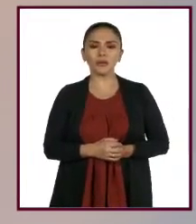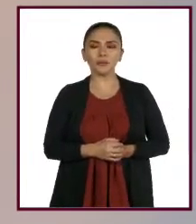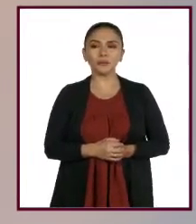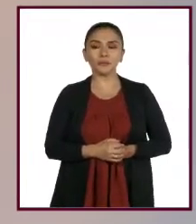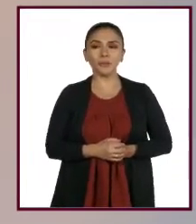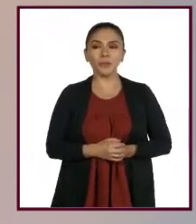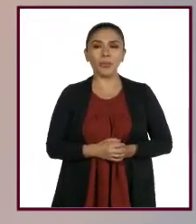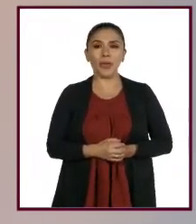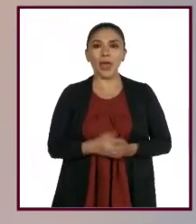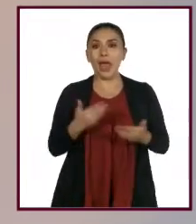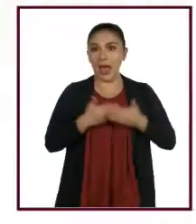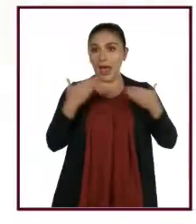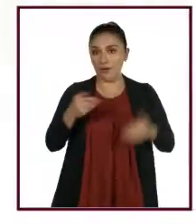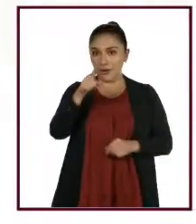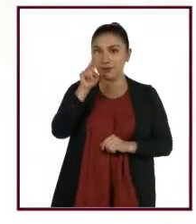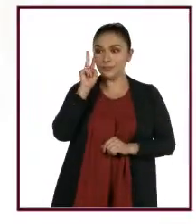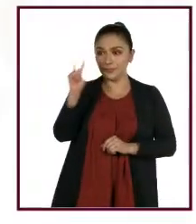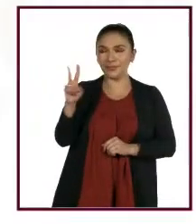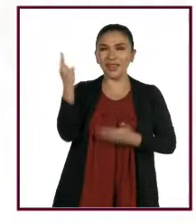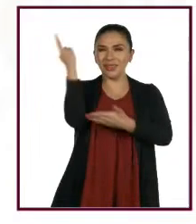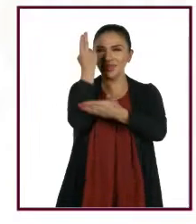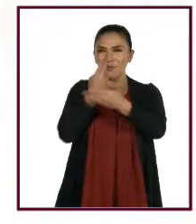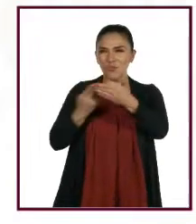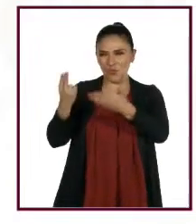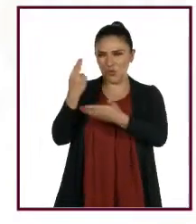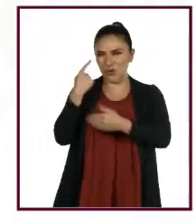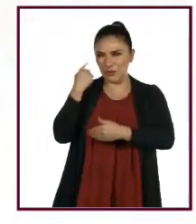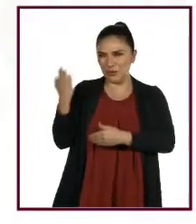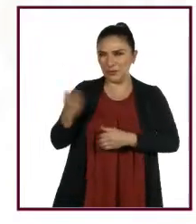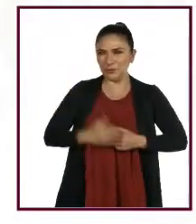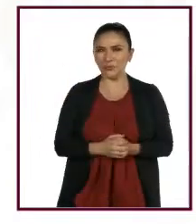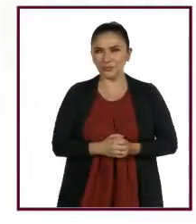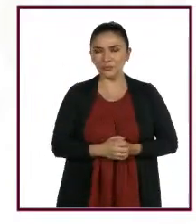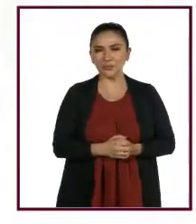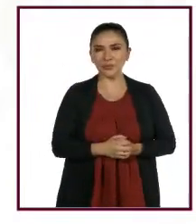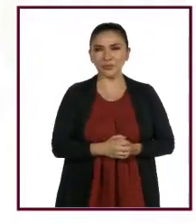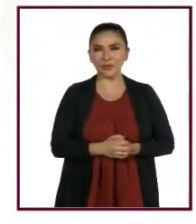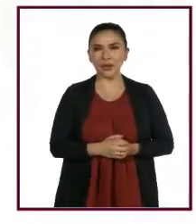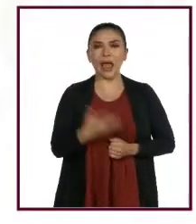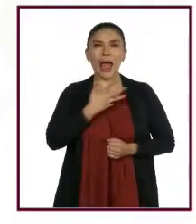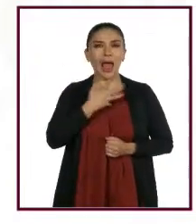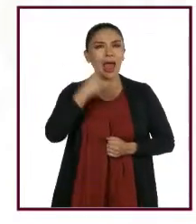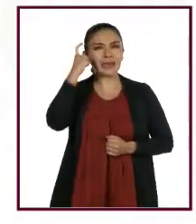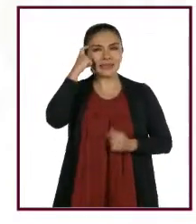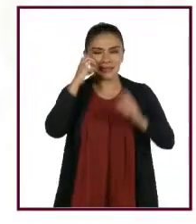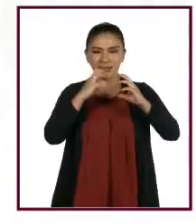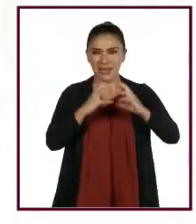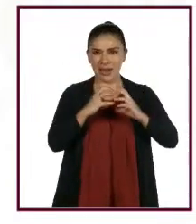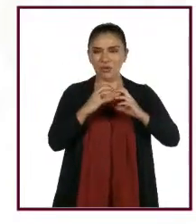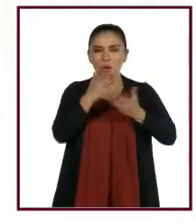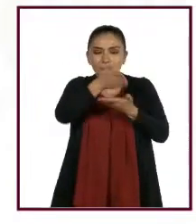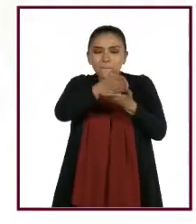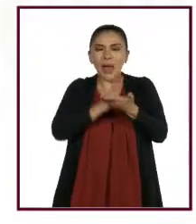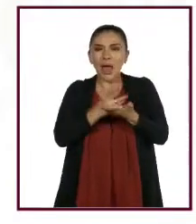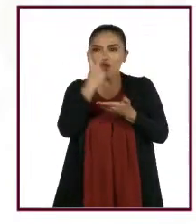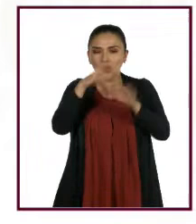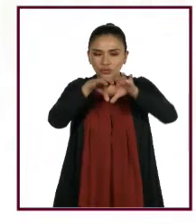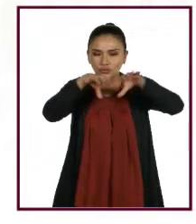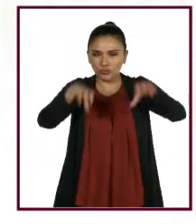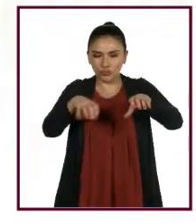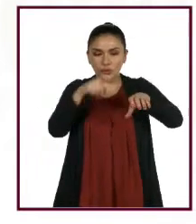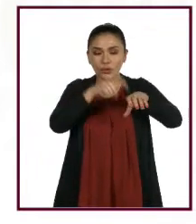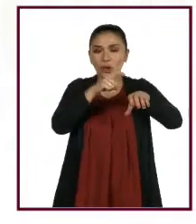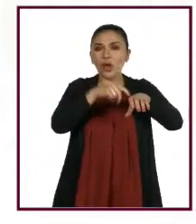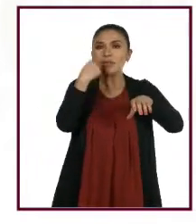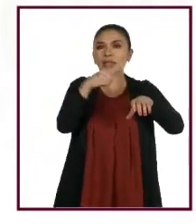esta diapositiva un dibujo en la parte izquierda donde tenemos un cerebro dividido en dos partes. Uno que es